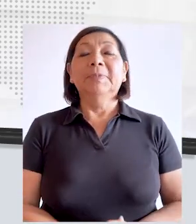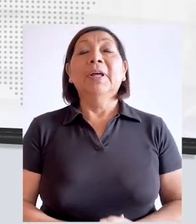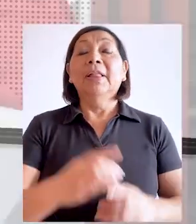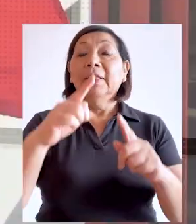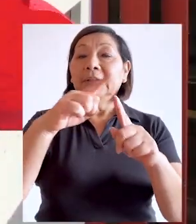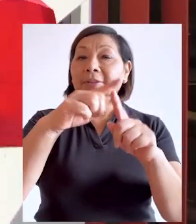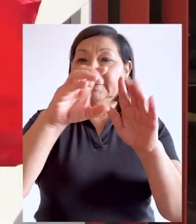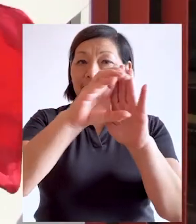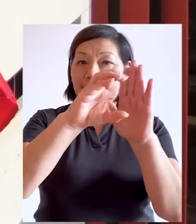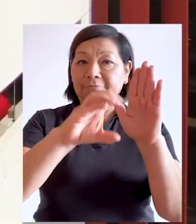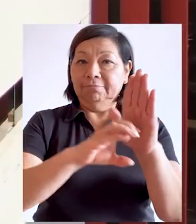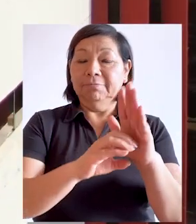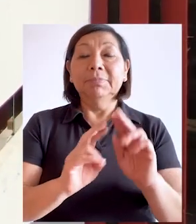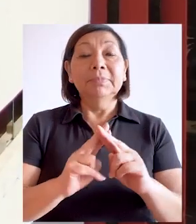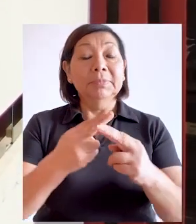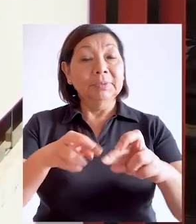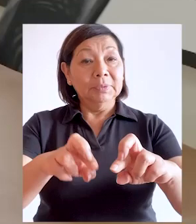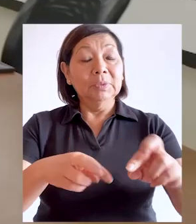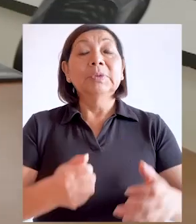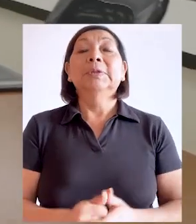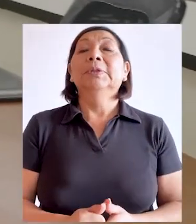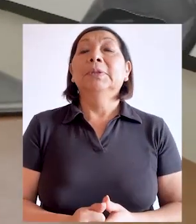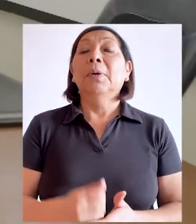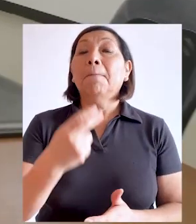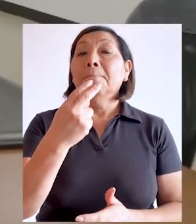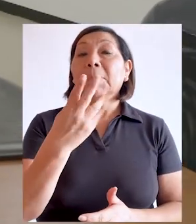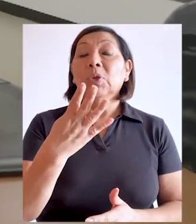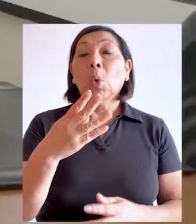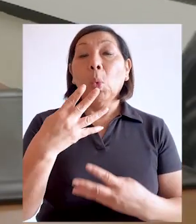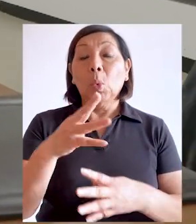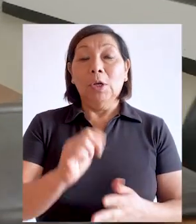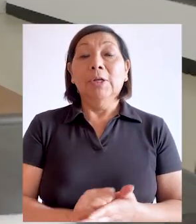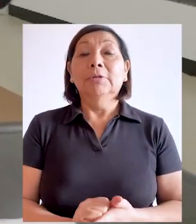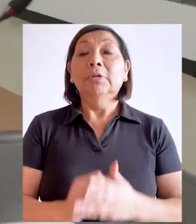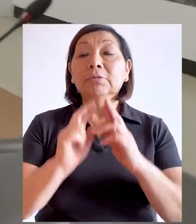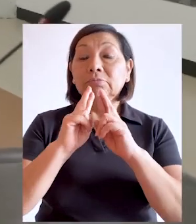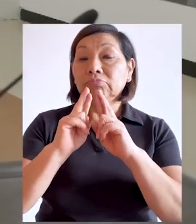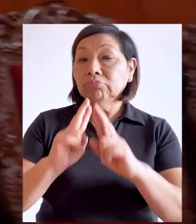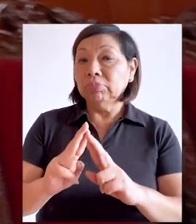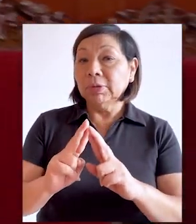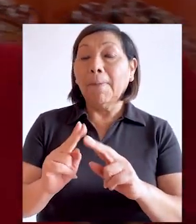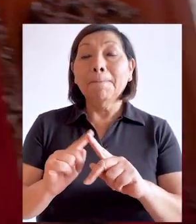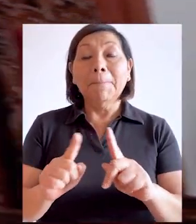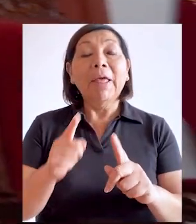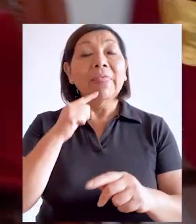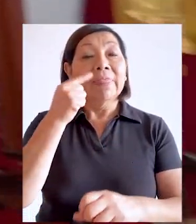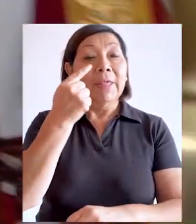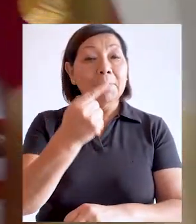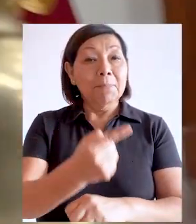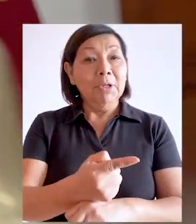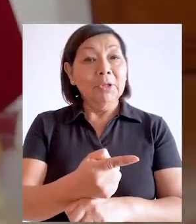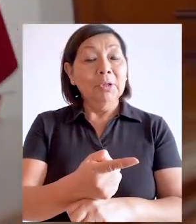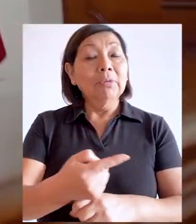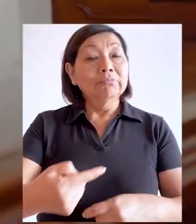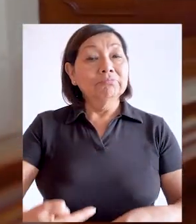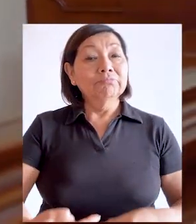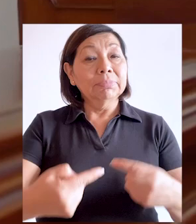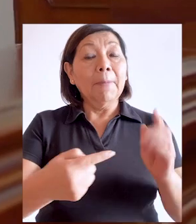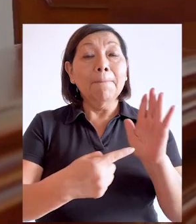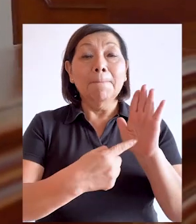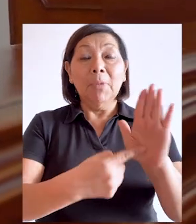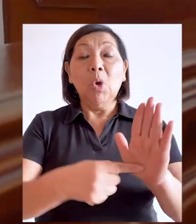la nota. El Tribunal Constitucional, en su sesión de pleno jurisdiccional del 24 de julio, resolvió declarar fundada la demanda de